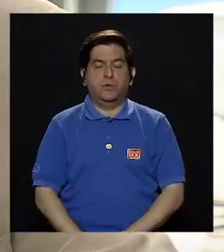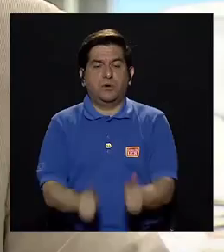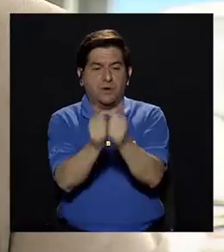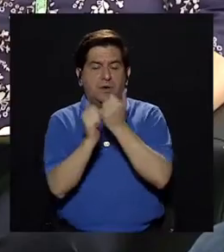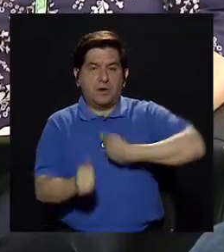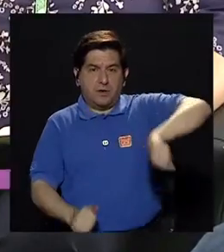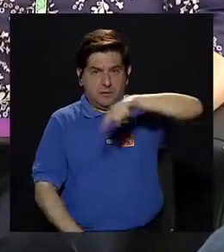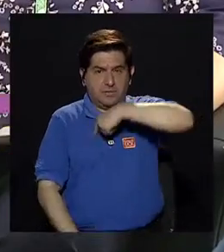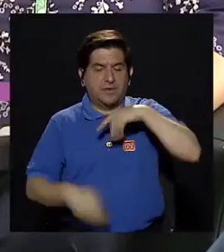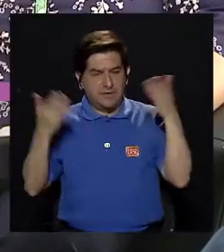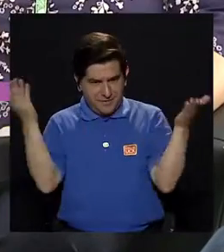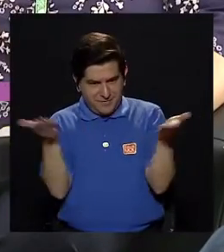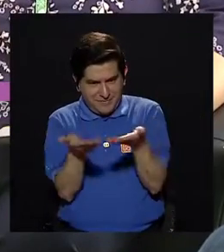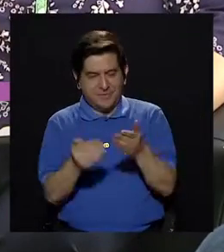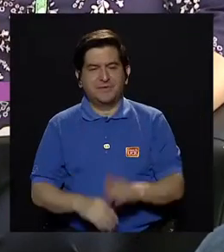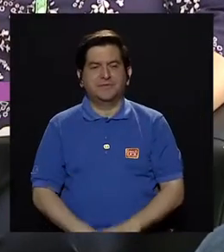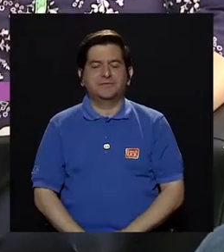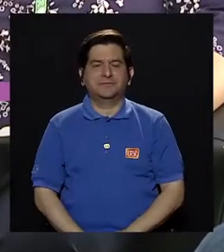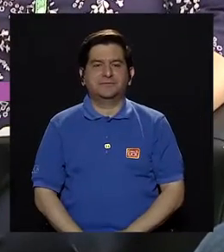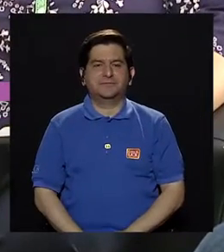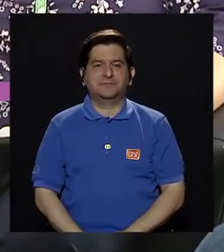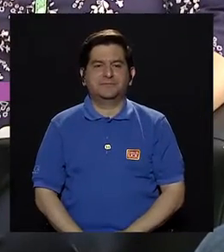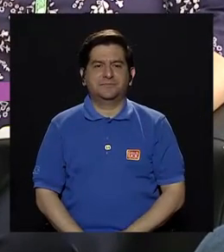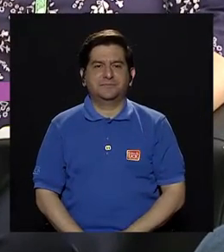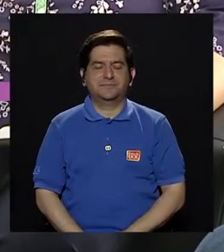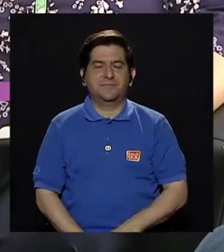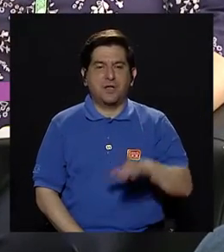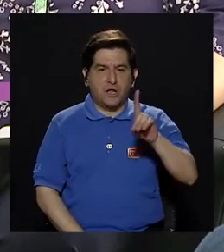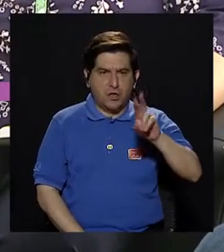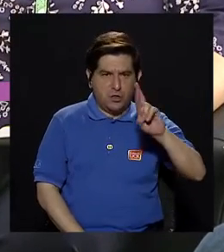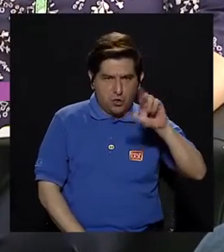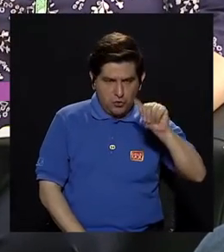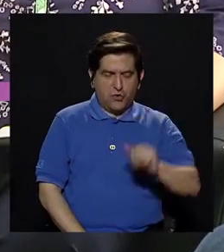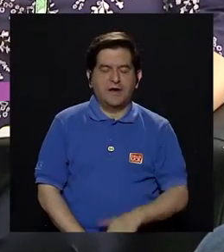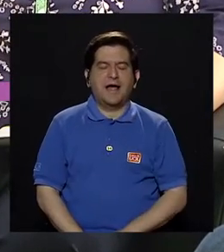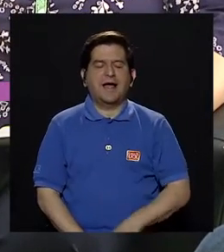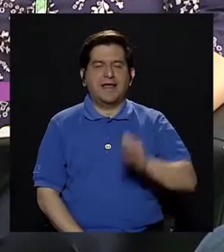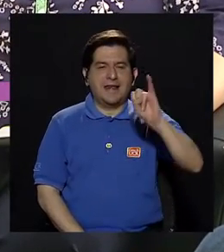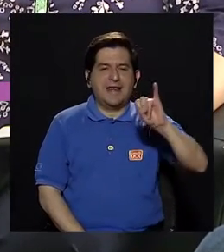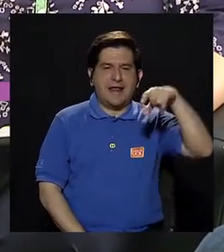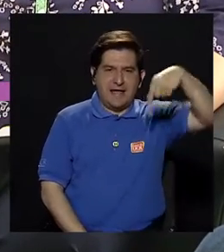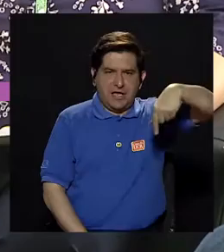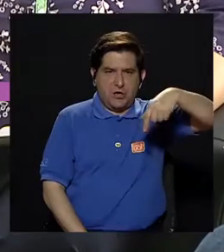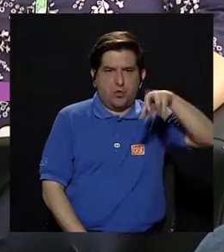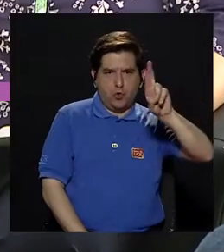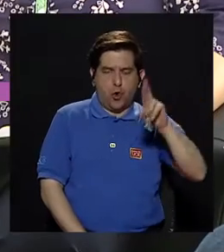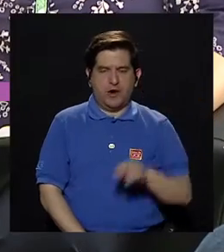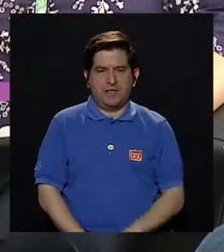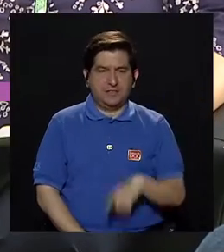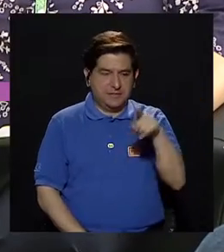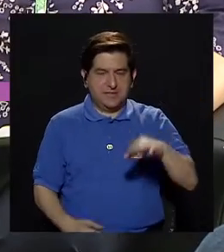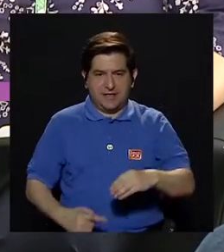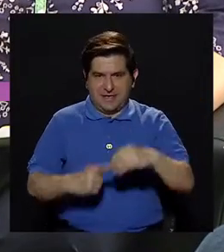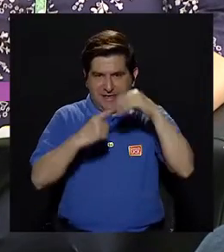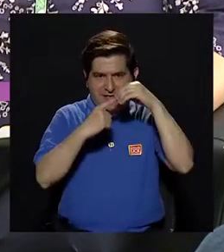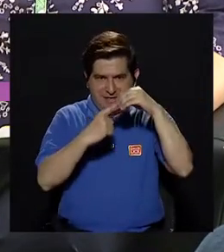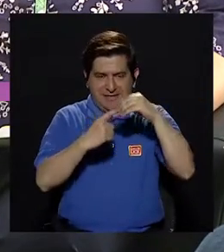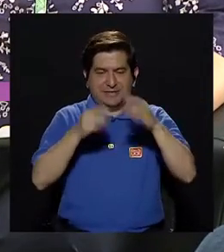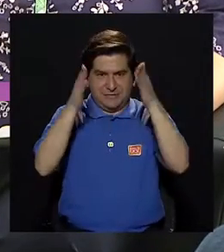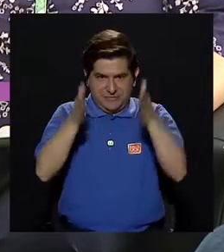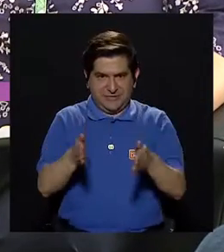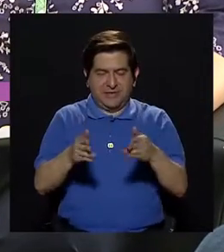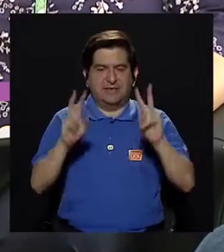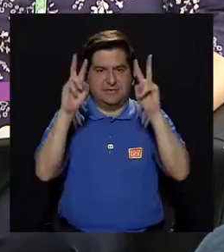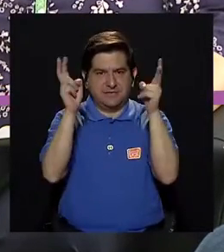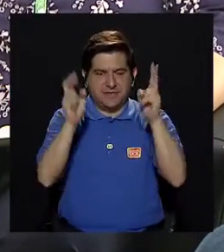están con nosotros, bienvenidos, el día de hoy, la doctora Ileana Quiroz Rojas, quien es especialista en